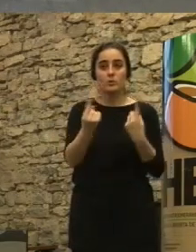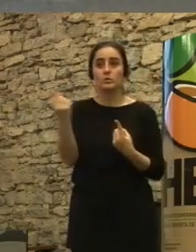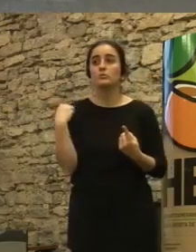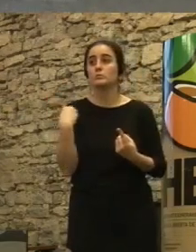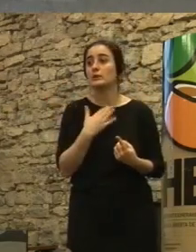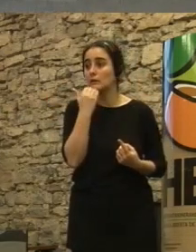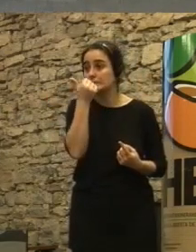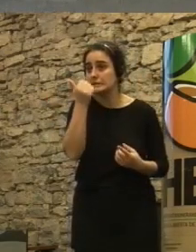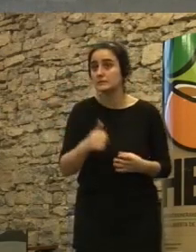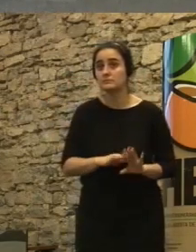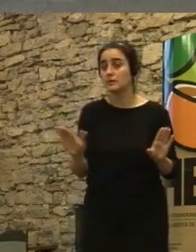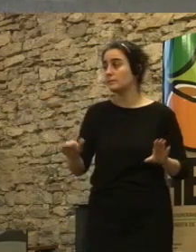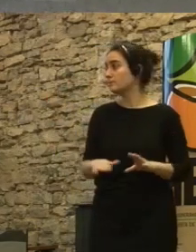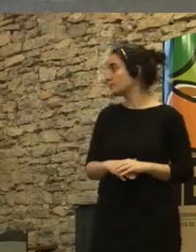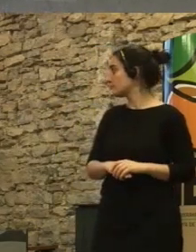¿No?